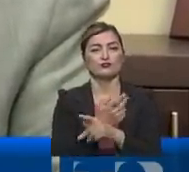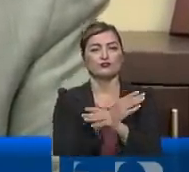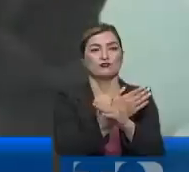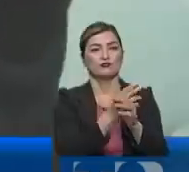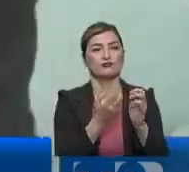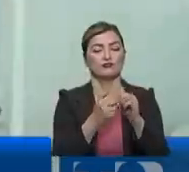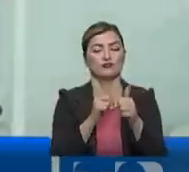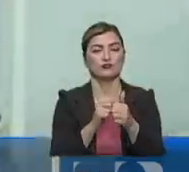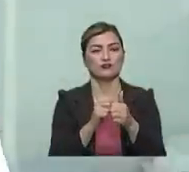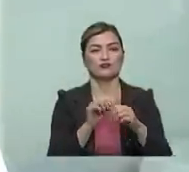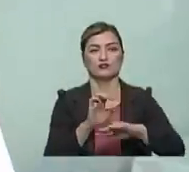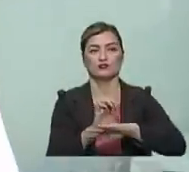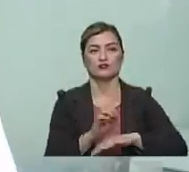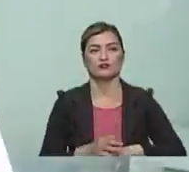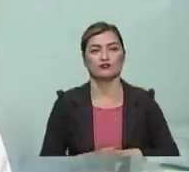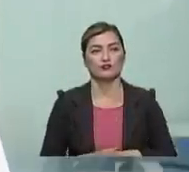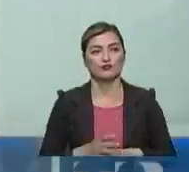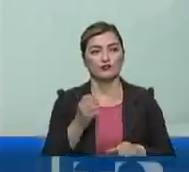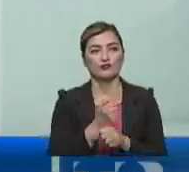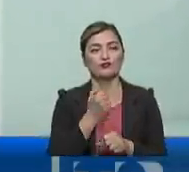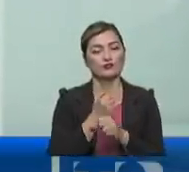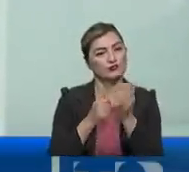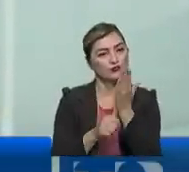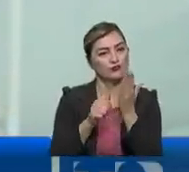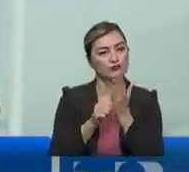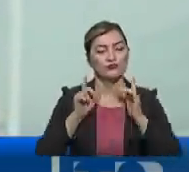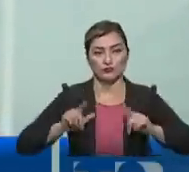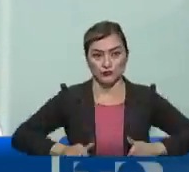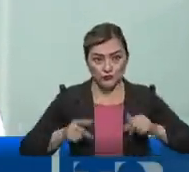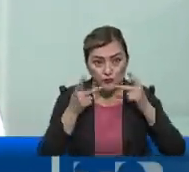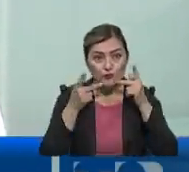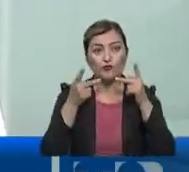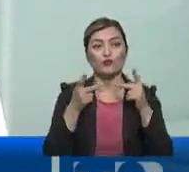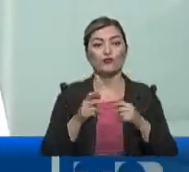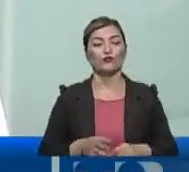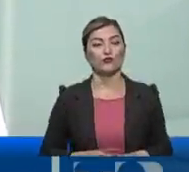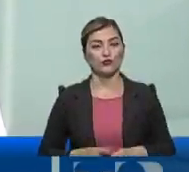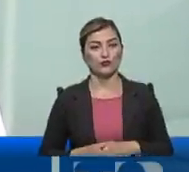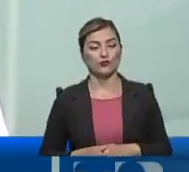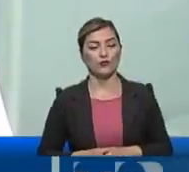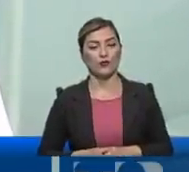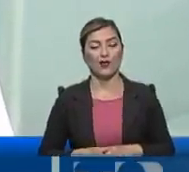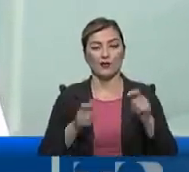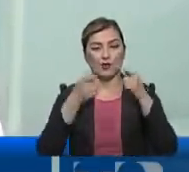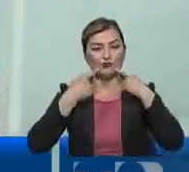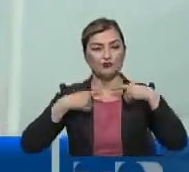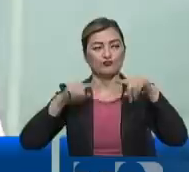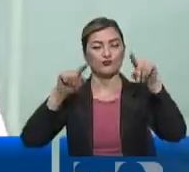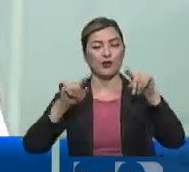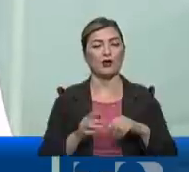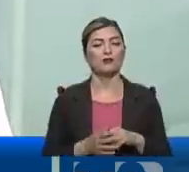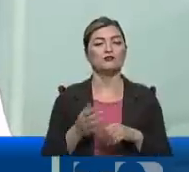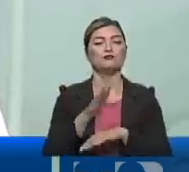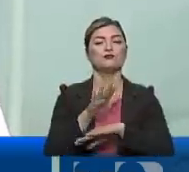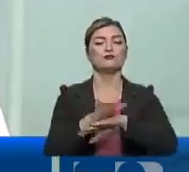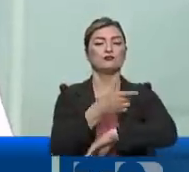en el país. Estamos trabajando conjuntamente con el Ministerio de Salud Pública, como ustedes pueden ver en esta campaña masiva de difusión de